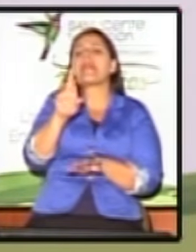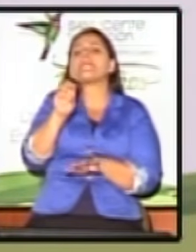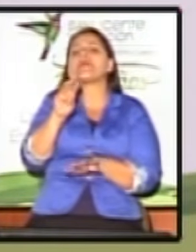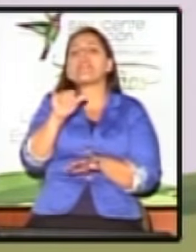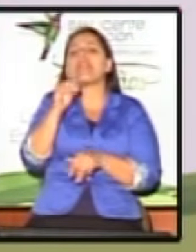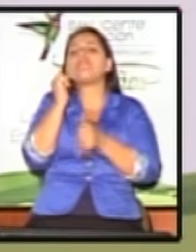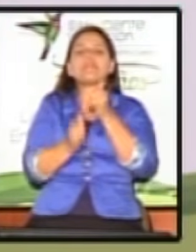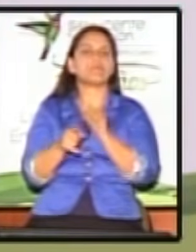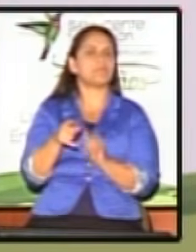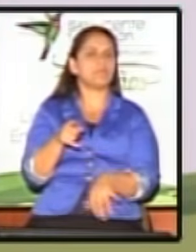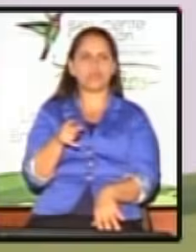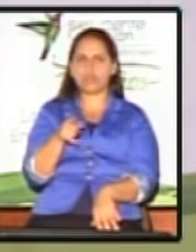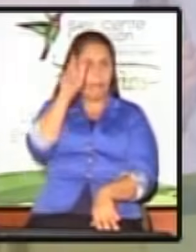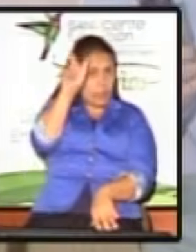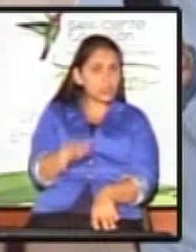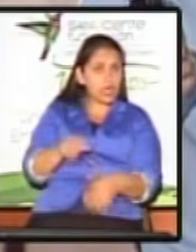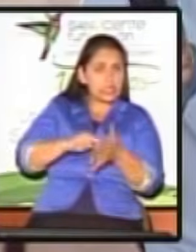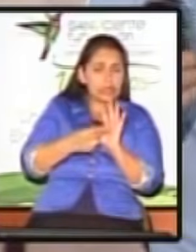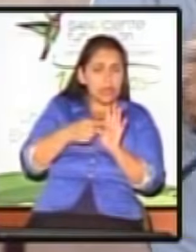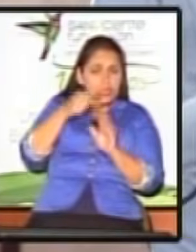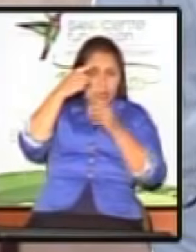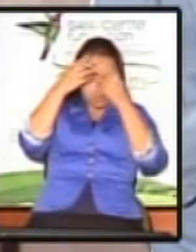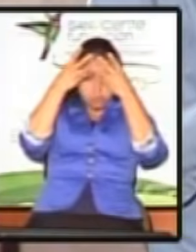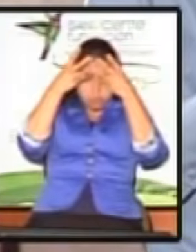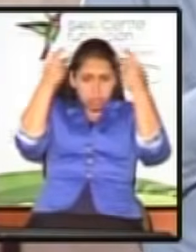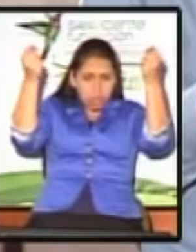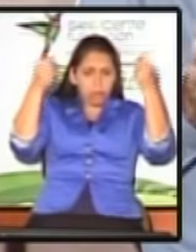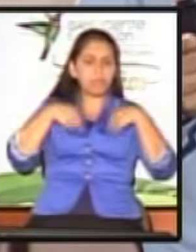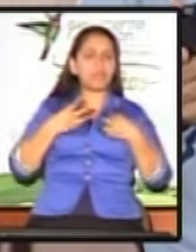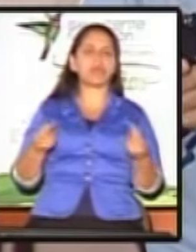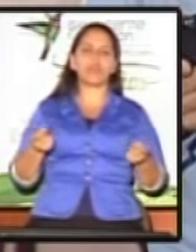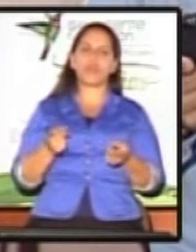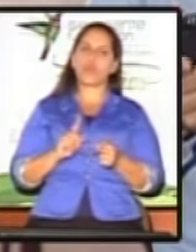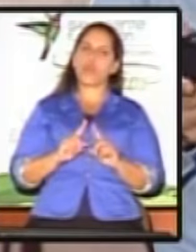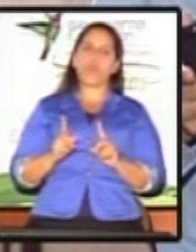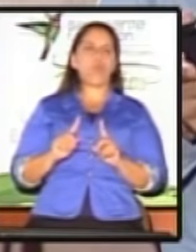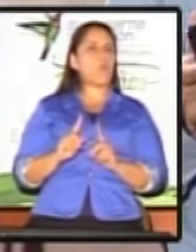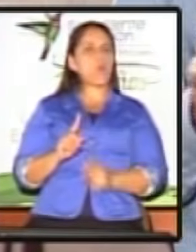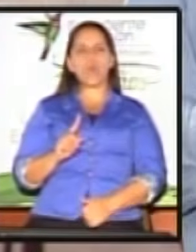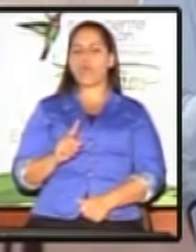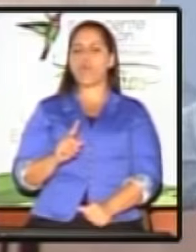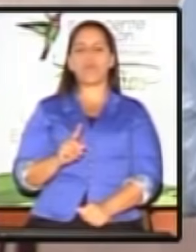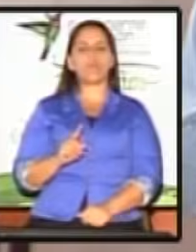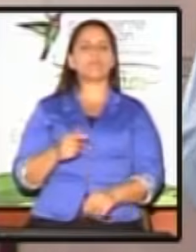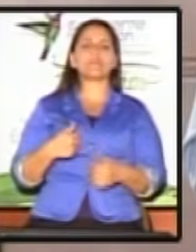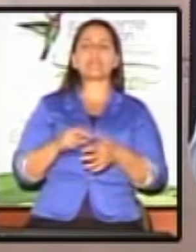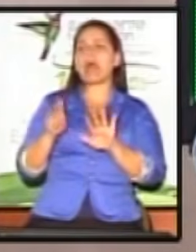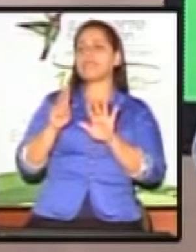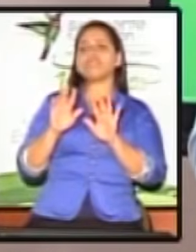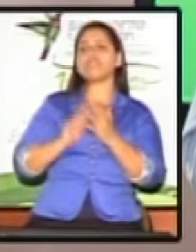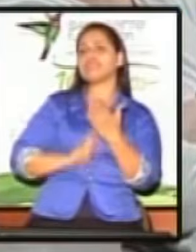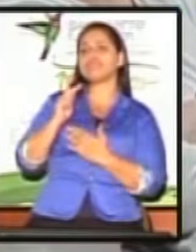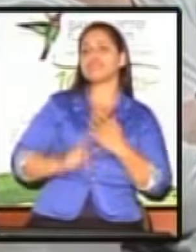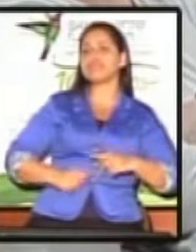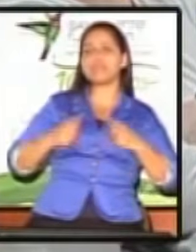puede llegar a pensar es que va a ser algo así como la del norte o la del sur. Y en el peor de los casos es que ya no tiene proyecto de